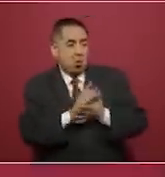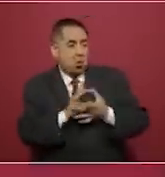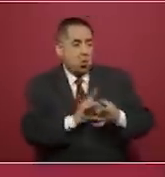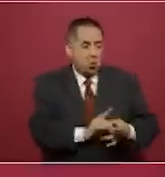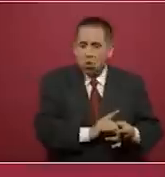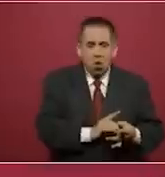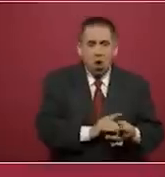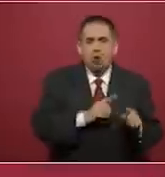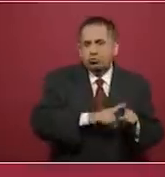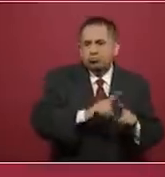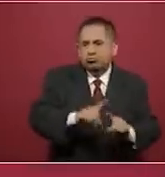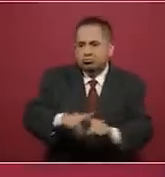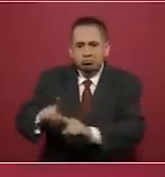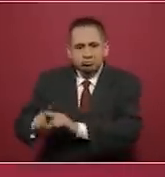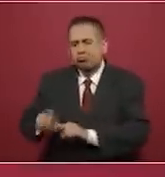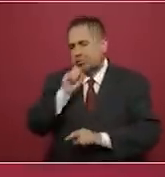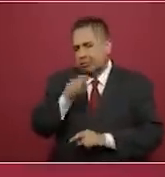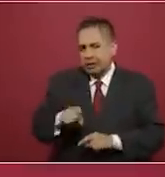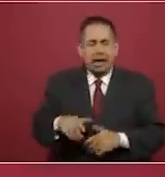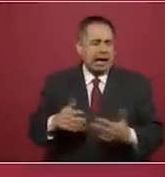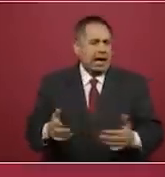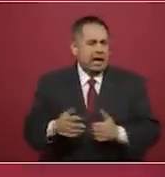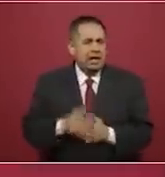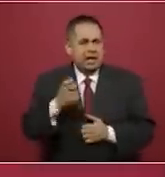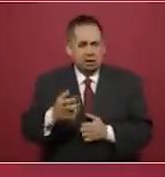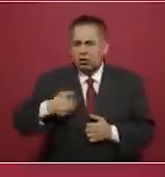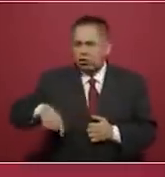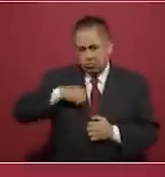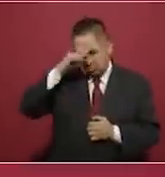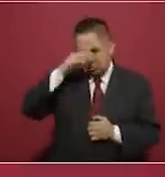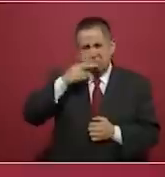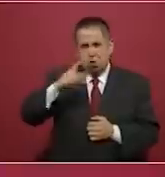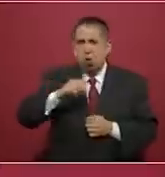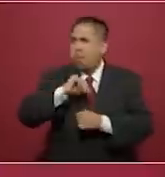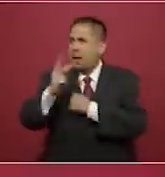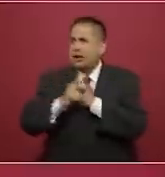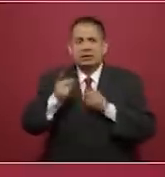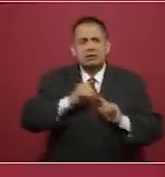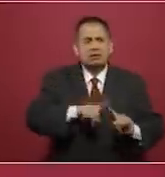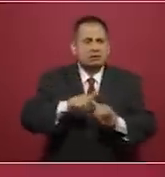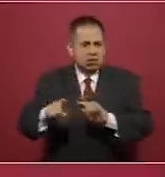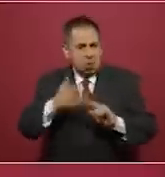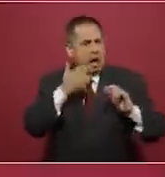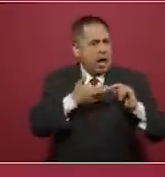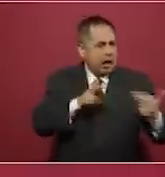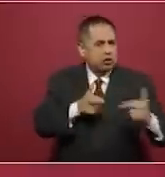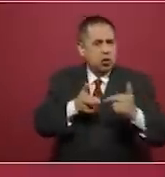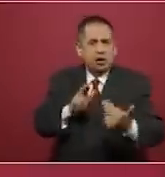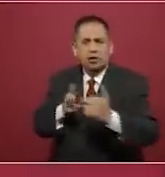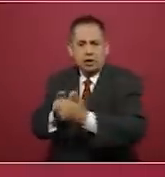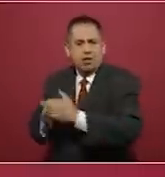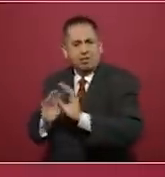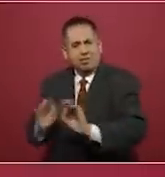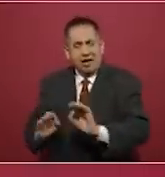desde luego que buscamos tener relación con todos los países del mundo pero nos importa